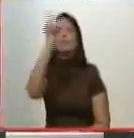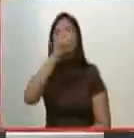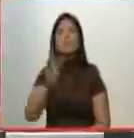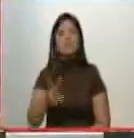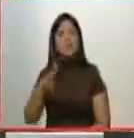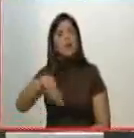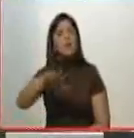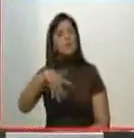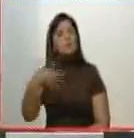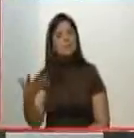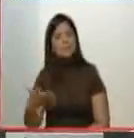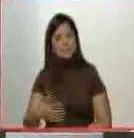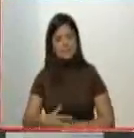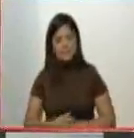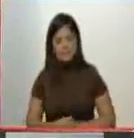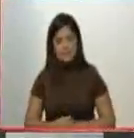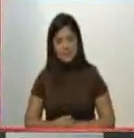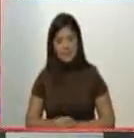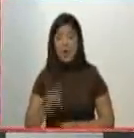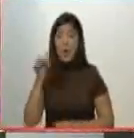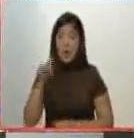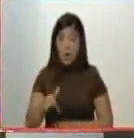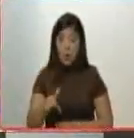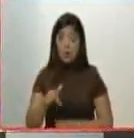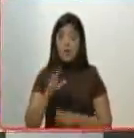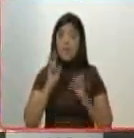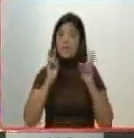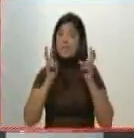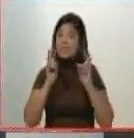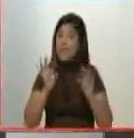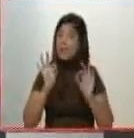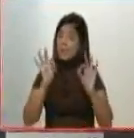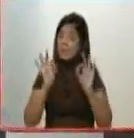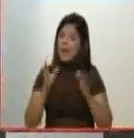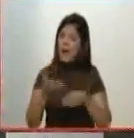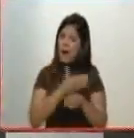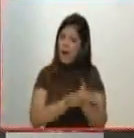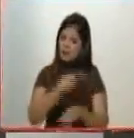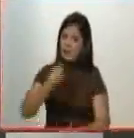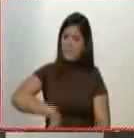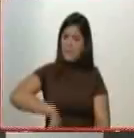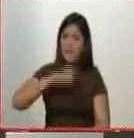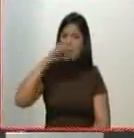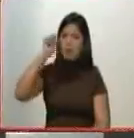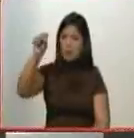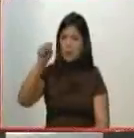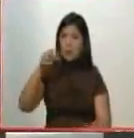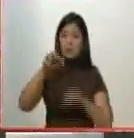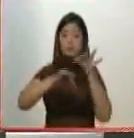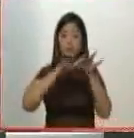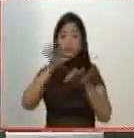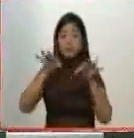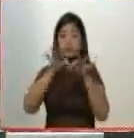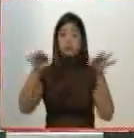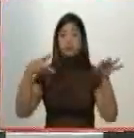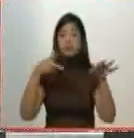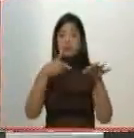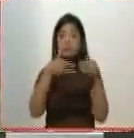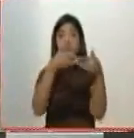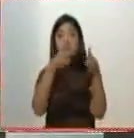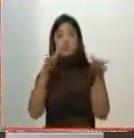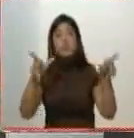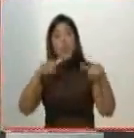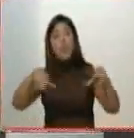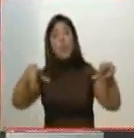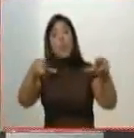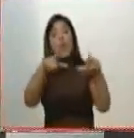Hoy nos reúnen temas muy especiales. Hace unos minutos el presidente inauguraba nuestra residencia